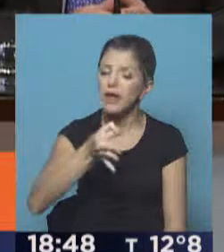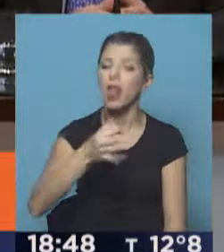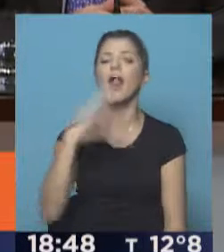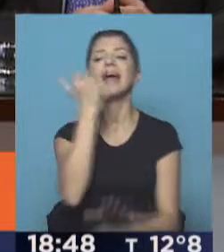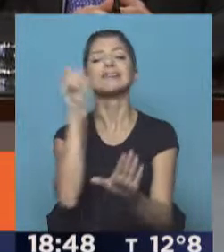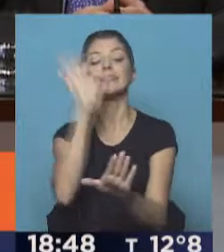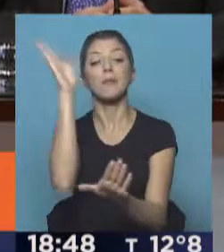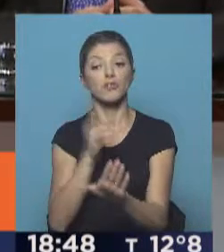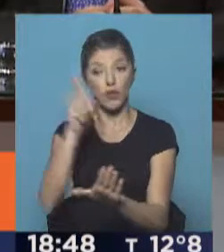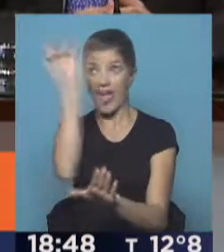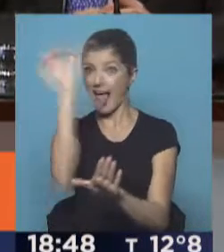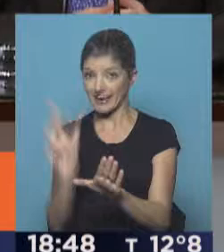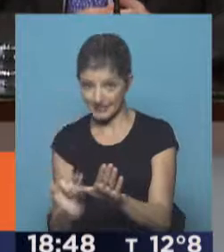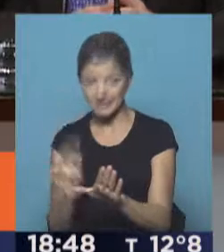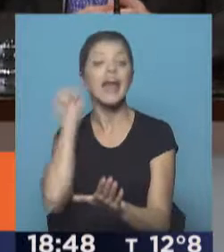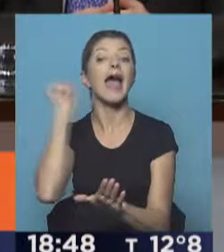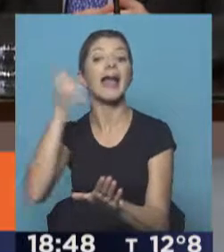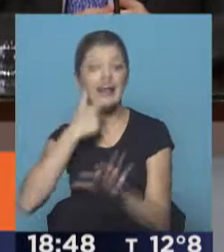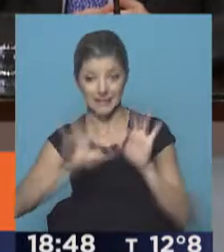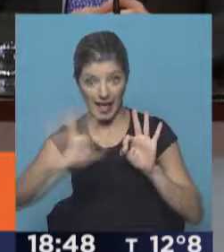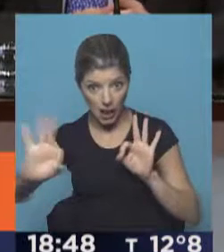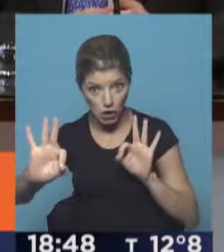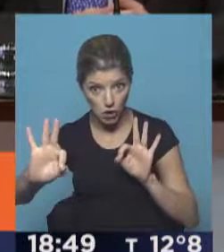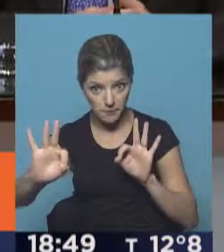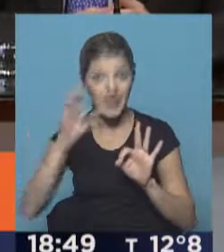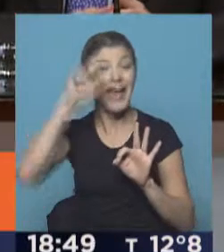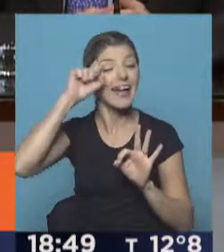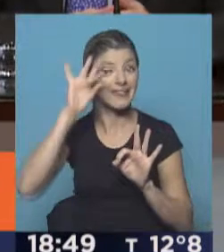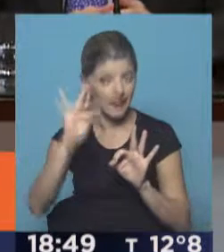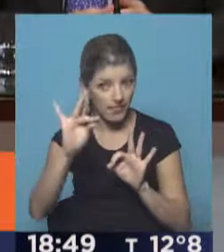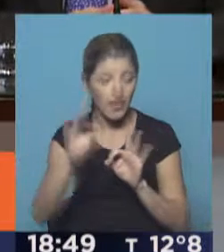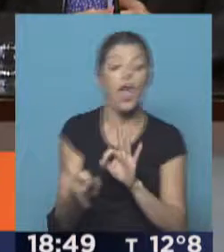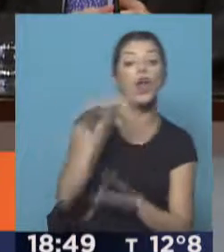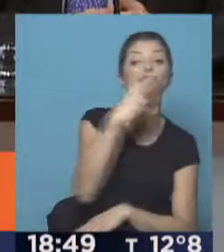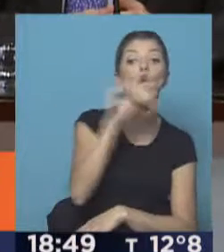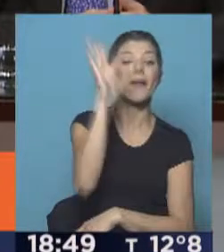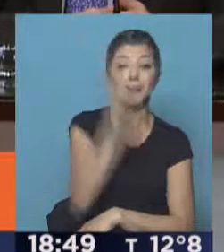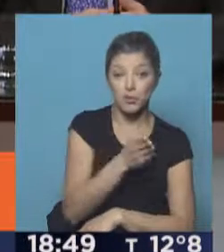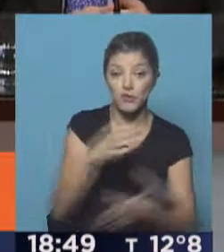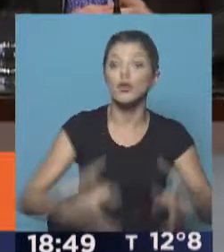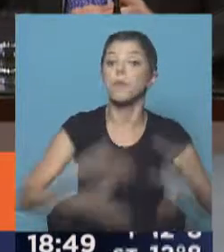60% de la Argentina tiene gas de red y un 40% tiene el sistema de garrafa.